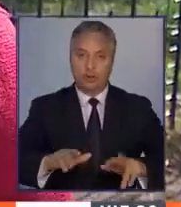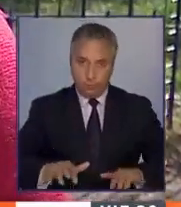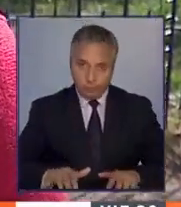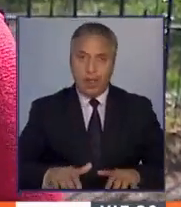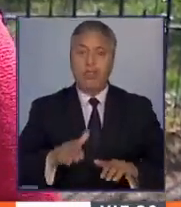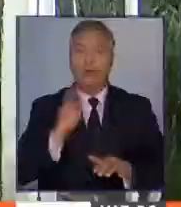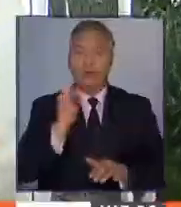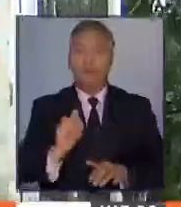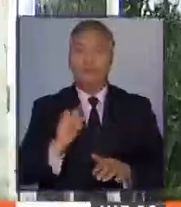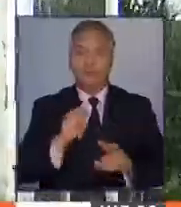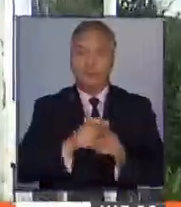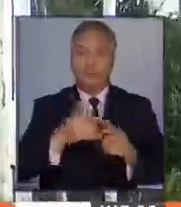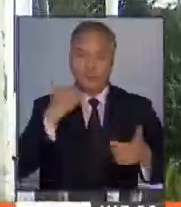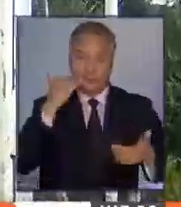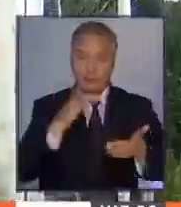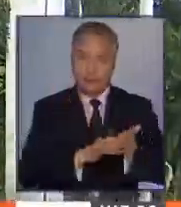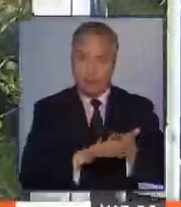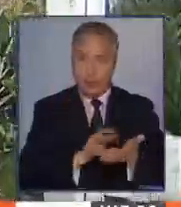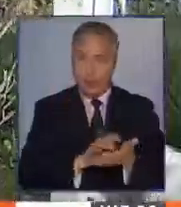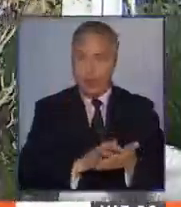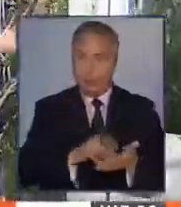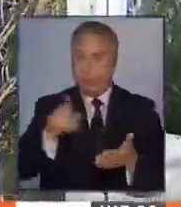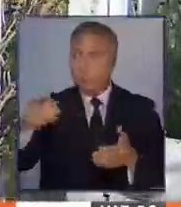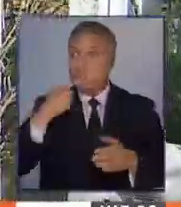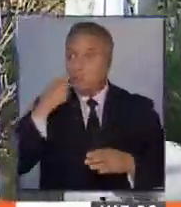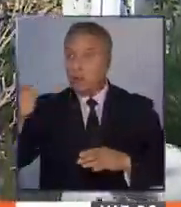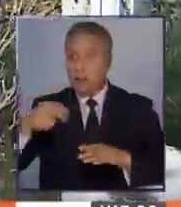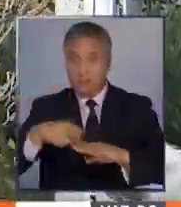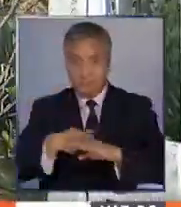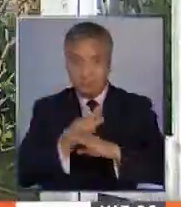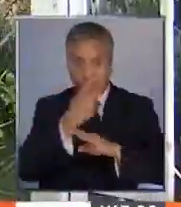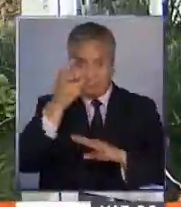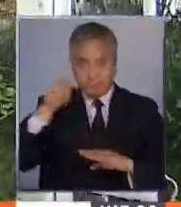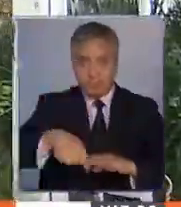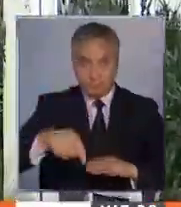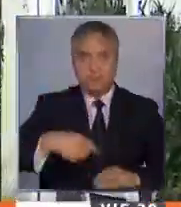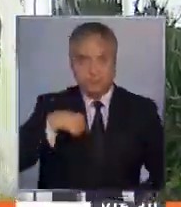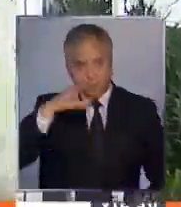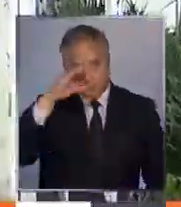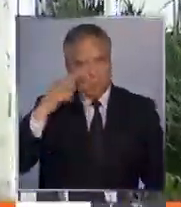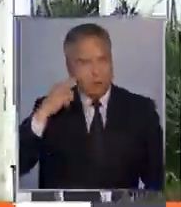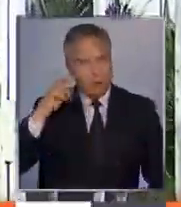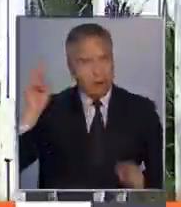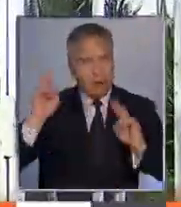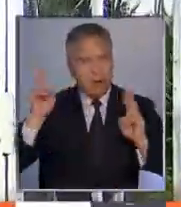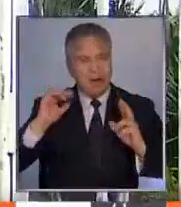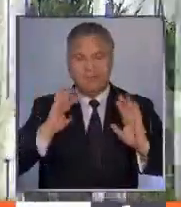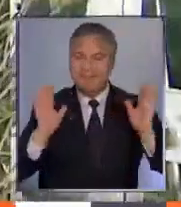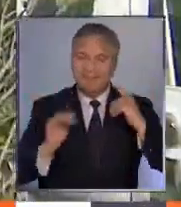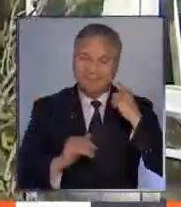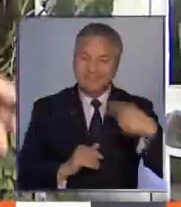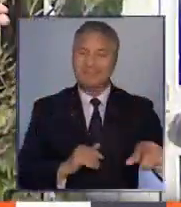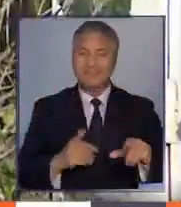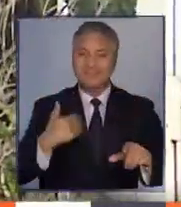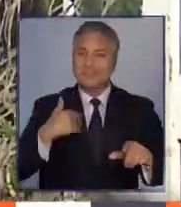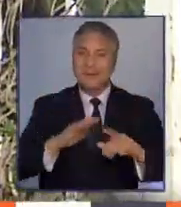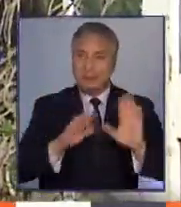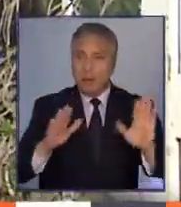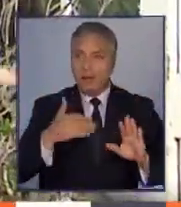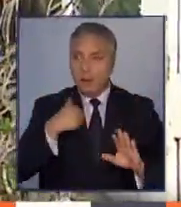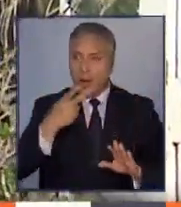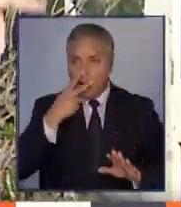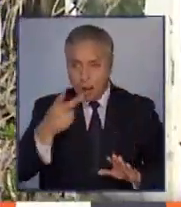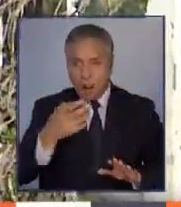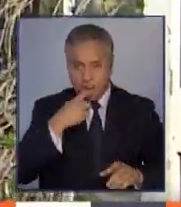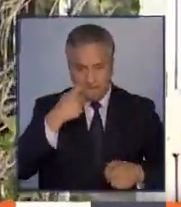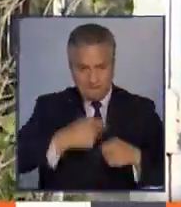computador y celular. Se pasaron por acá y de repente en la noche yo sentí ruido, pero no le tomé importancia. De repente veo una